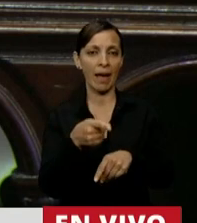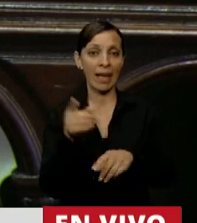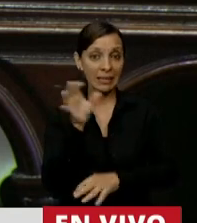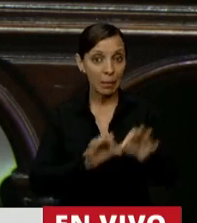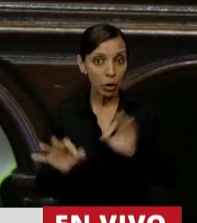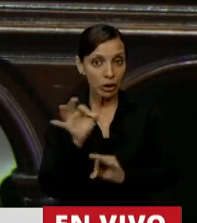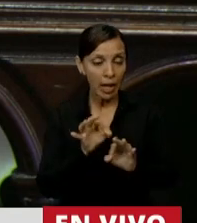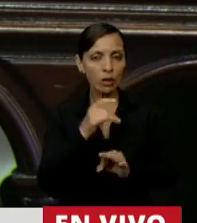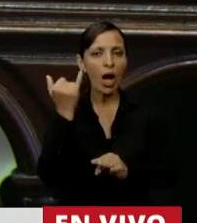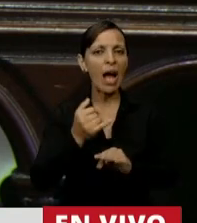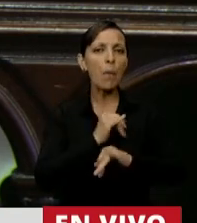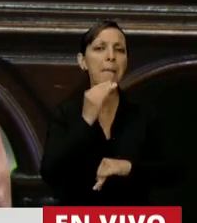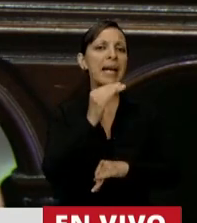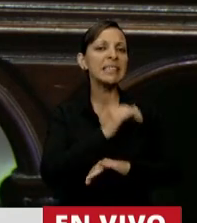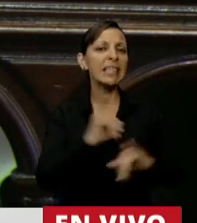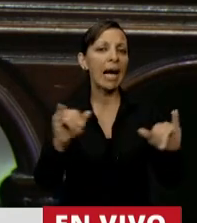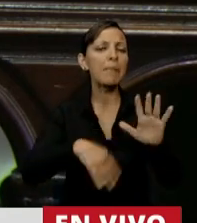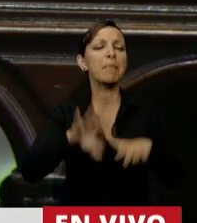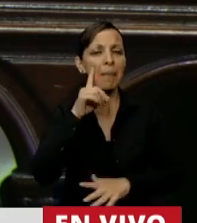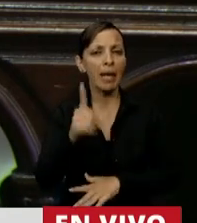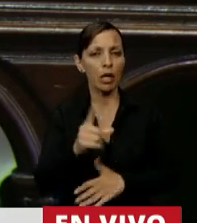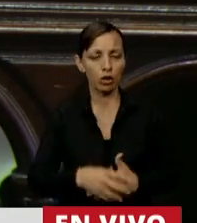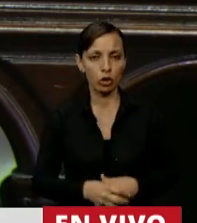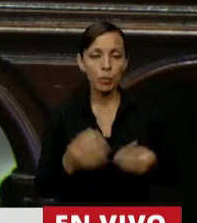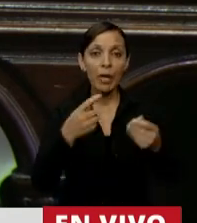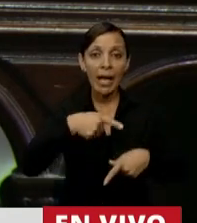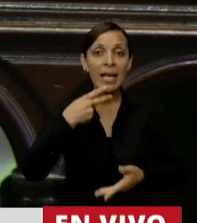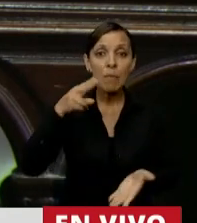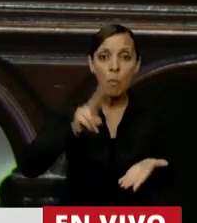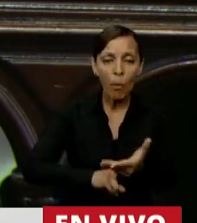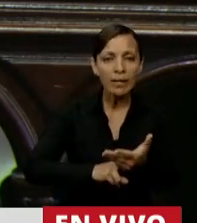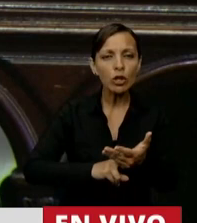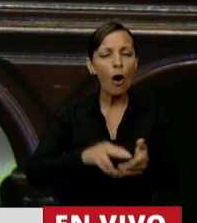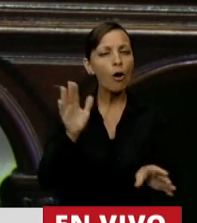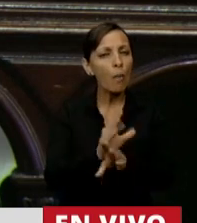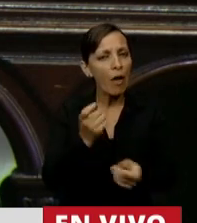proyecto tiene un mensaje que todavía es más peligroso, porque este impuesto nos recuerda